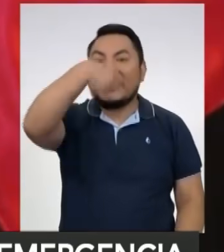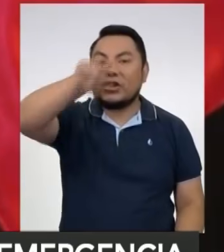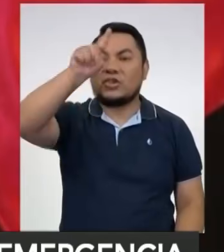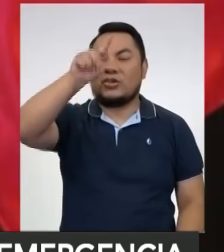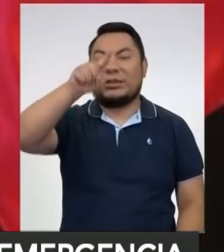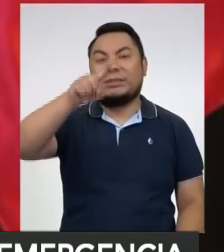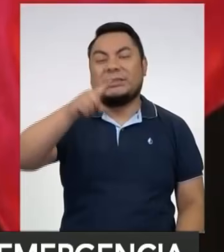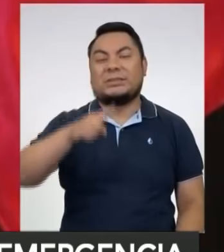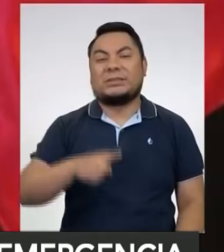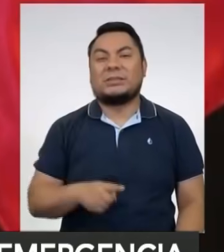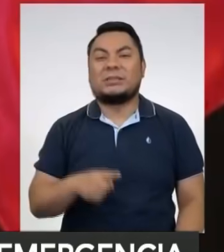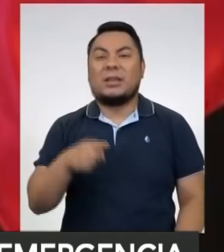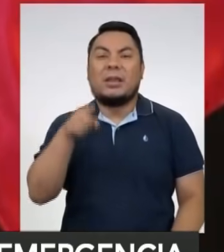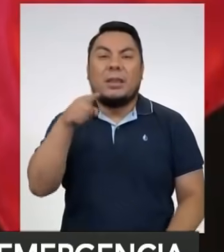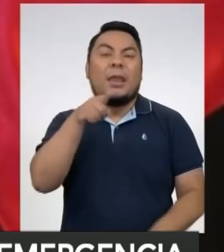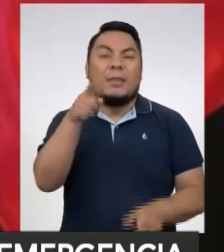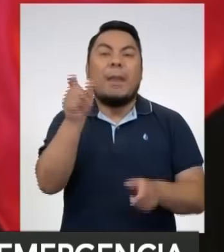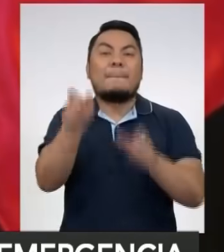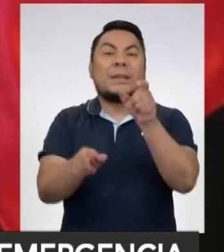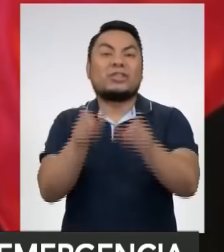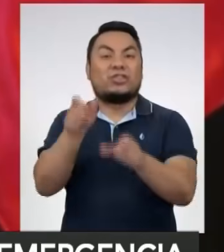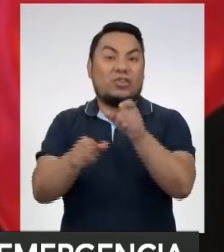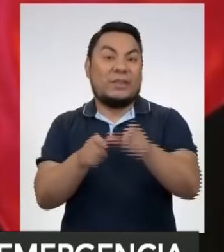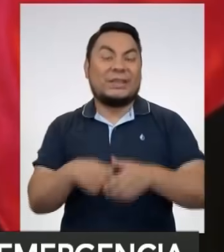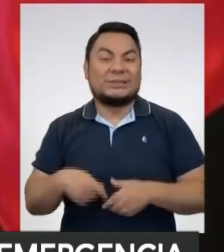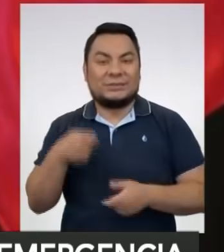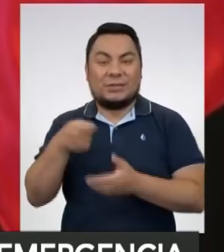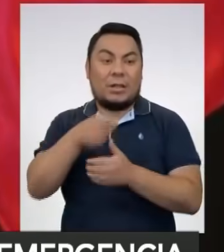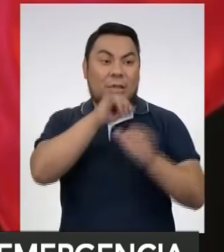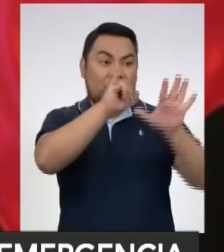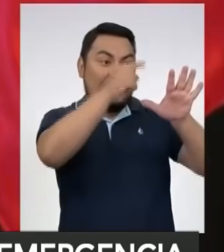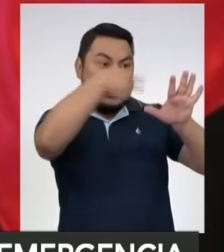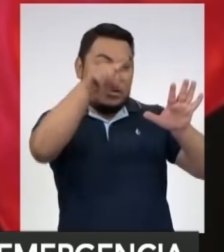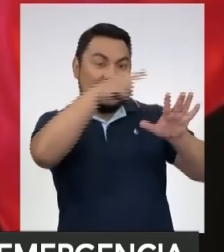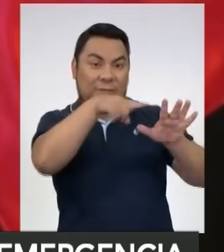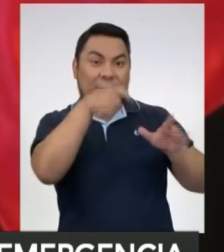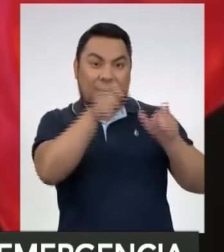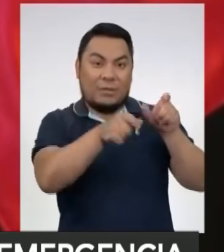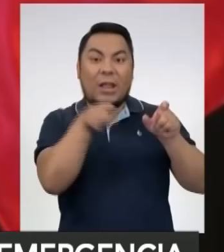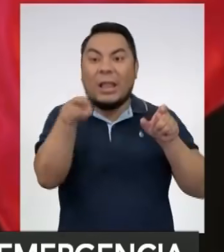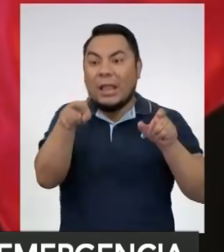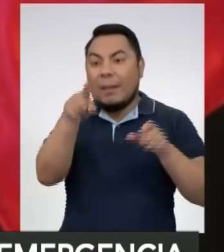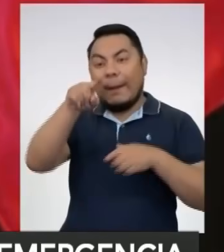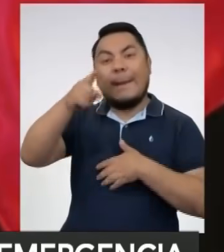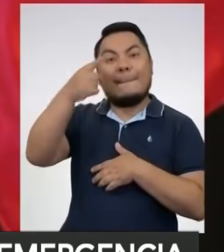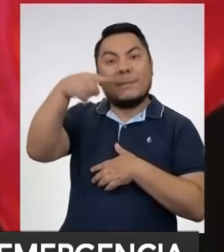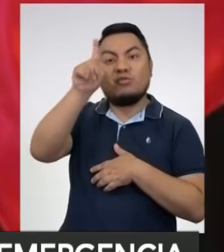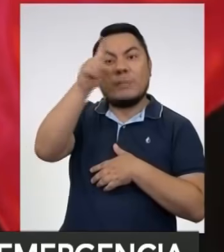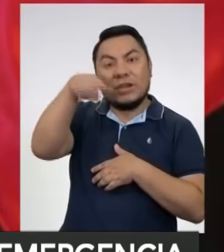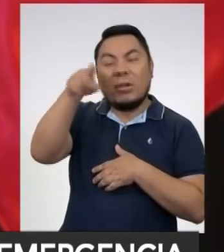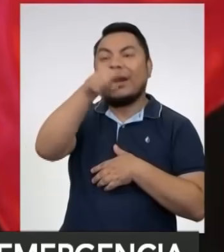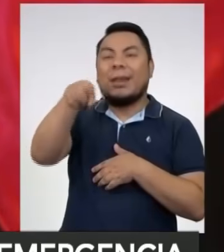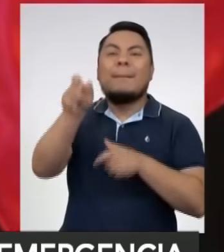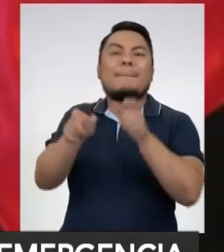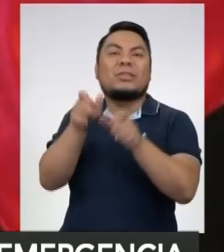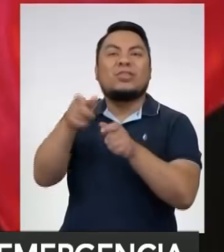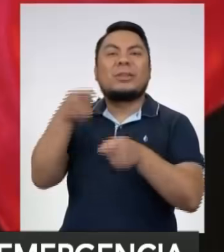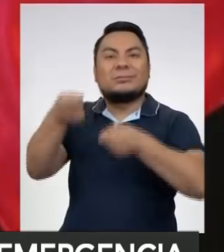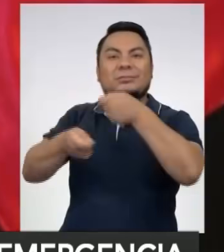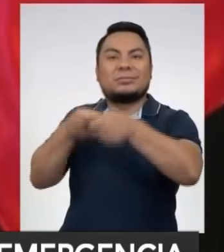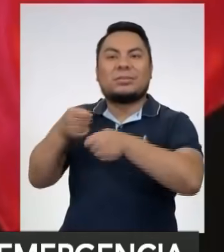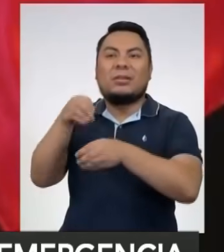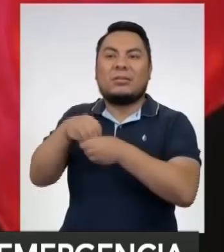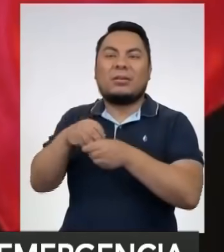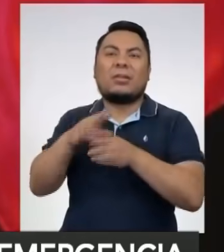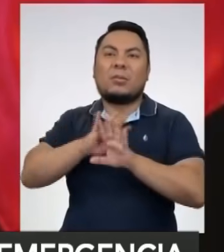de aportantes, de los 6.600.000 aportantes que hay en total. ¿Pero a cuáles estamos